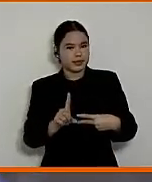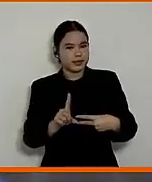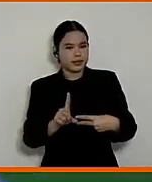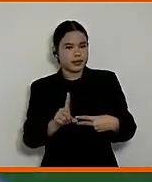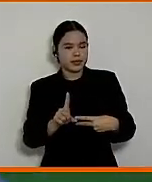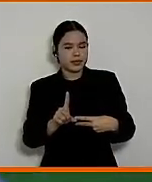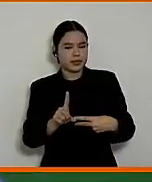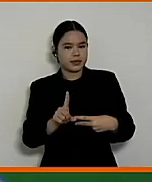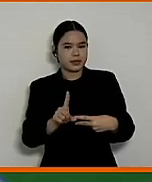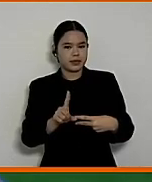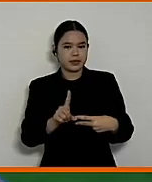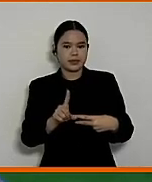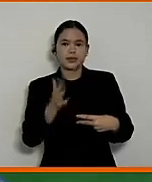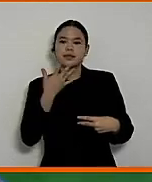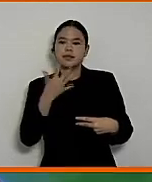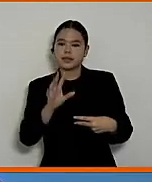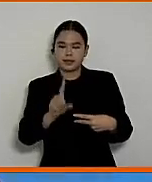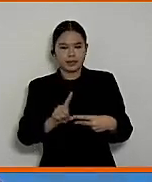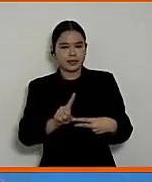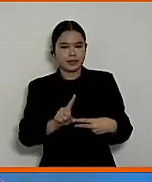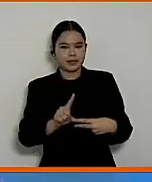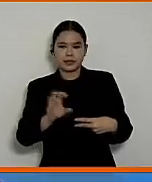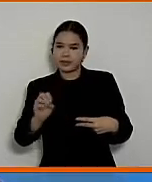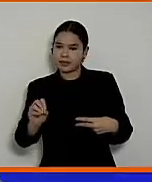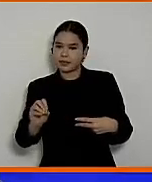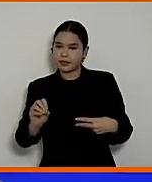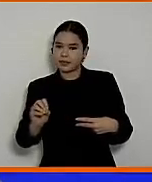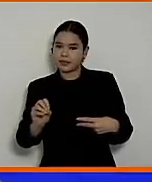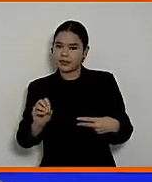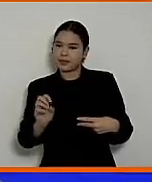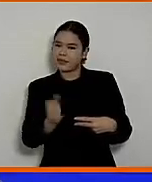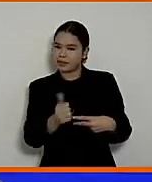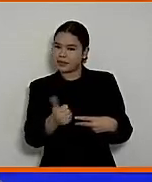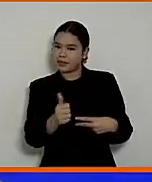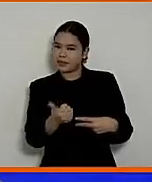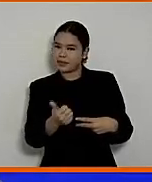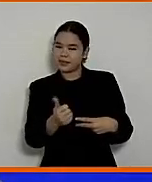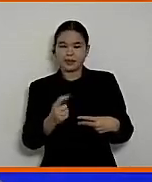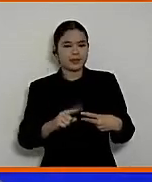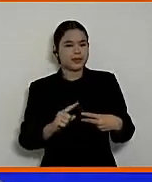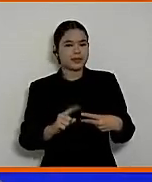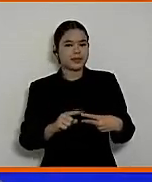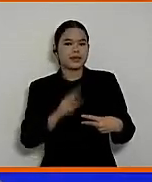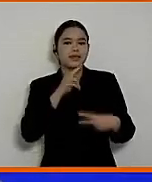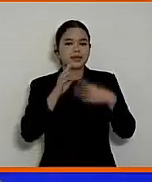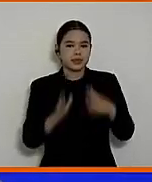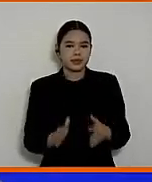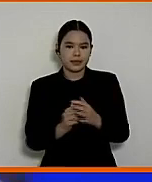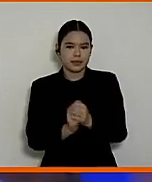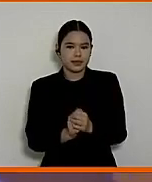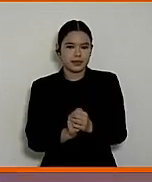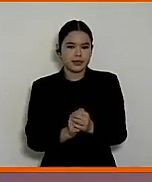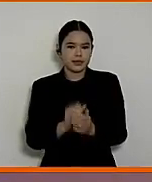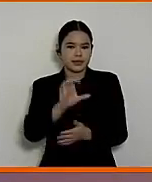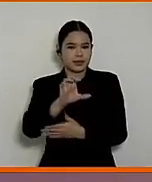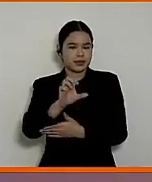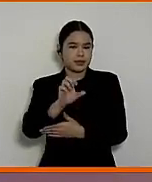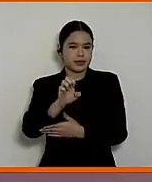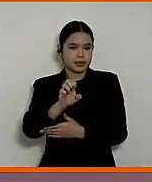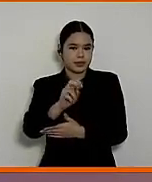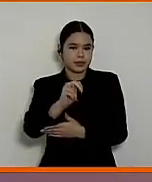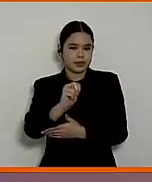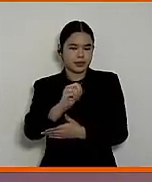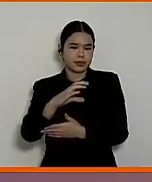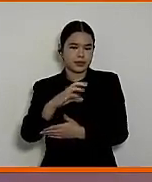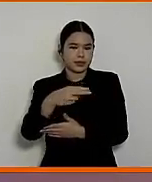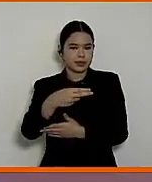Segundo dígito. Suerte, este es el 0. Primer número ganador es el 10 con su catrachada, enchiladas. Segundo